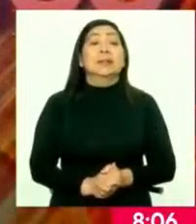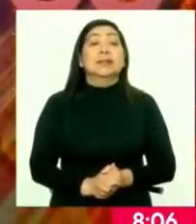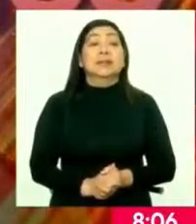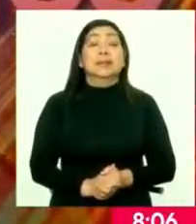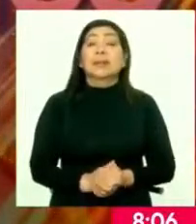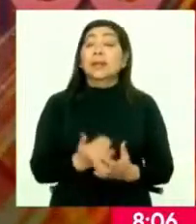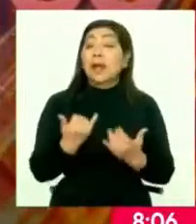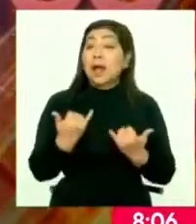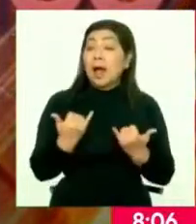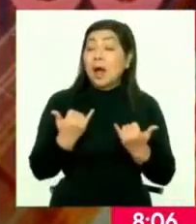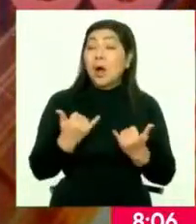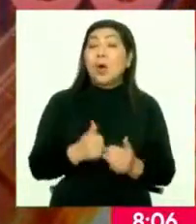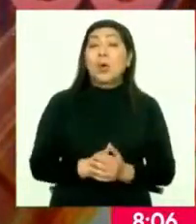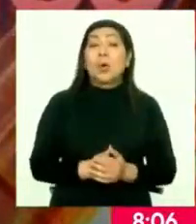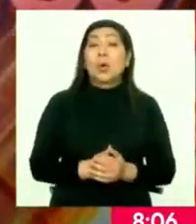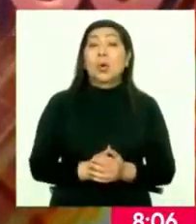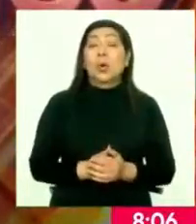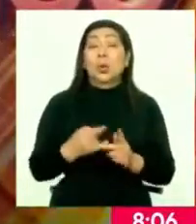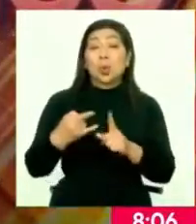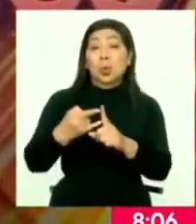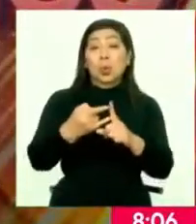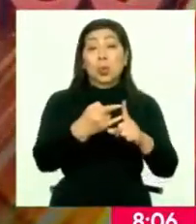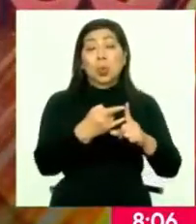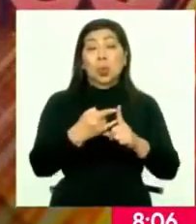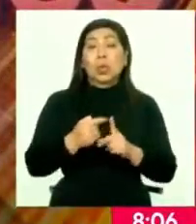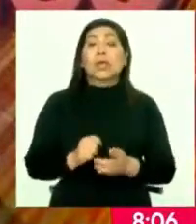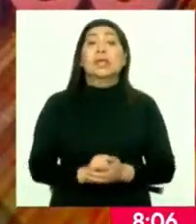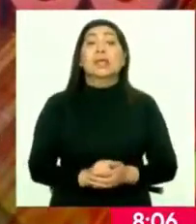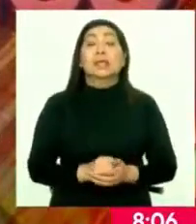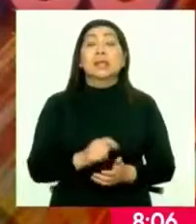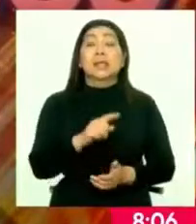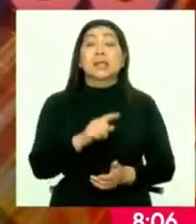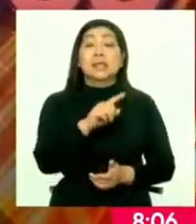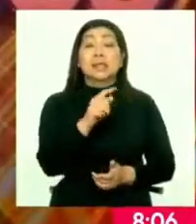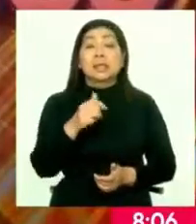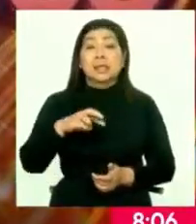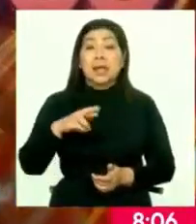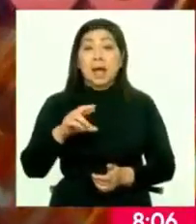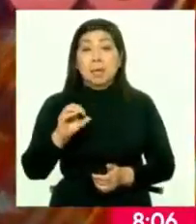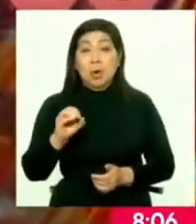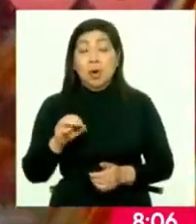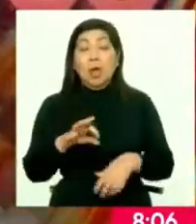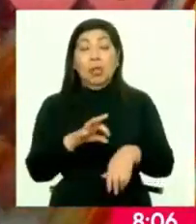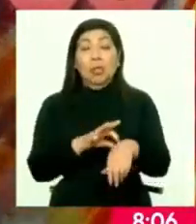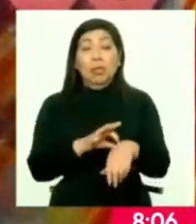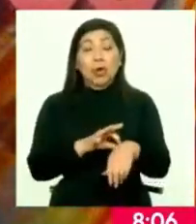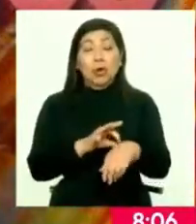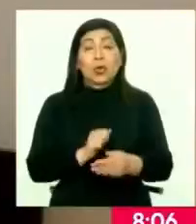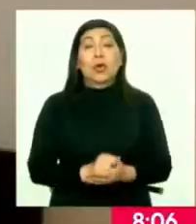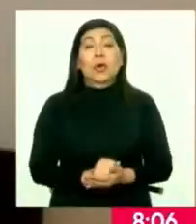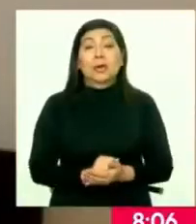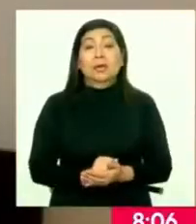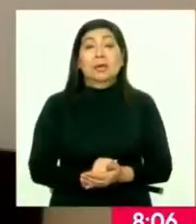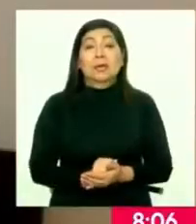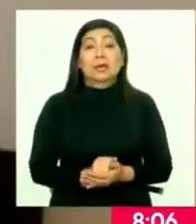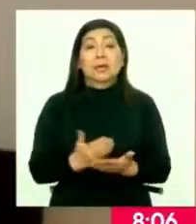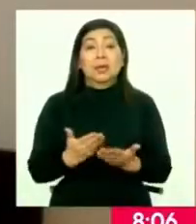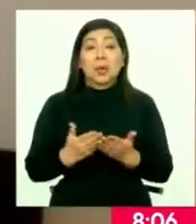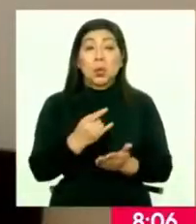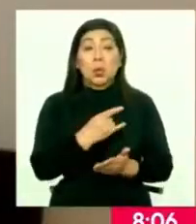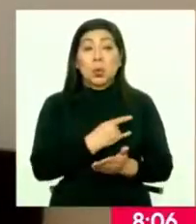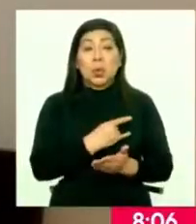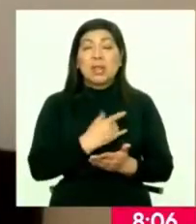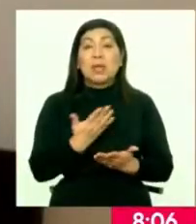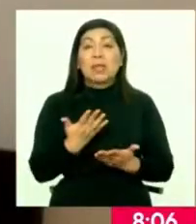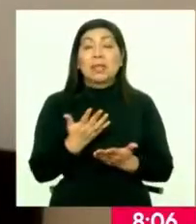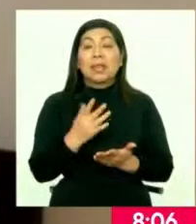Pedido la atención vía Zoom del doctor José González Zamora. Él es infectólogo del Hospital Jackson Memorial y catedrático de la Universidad